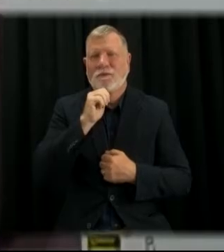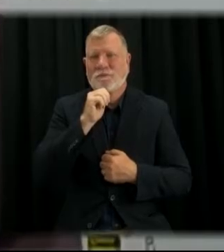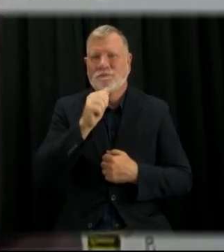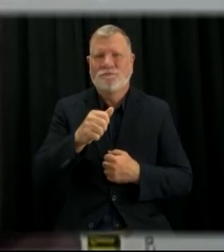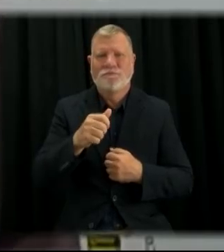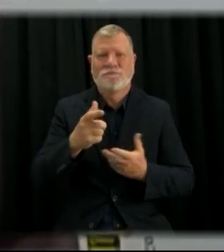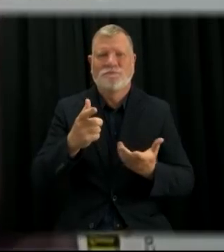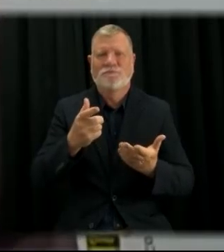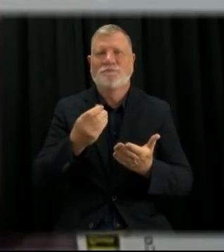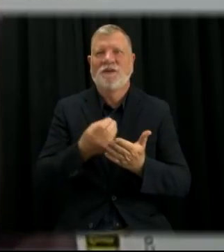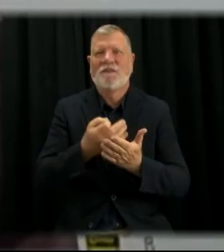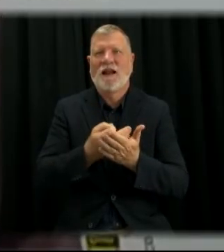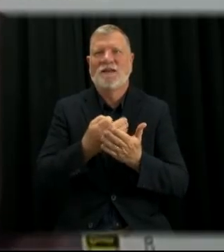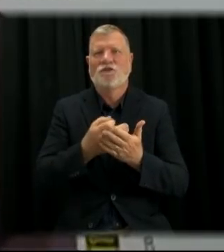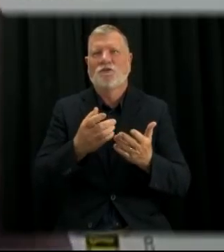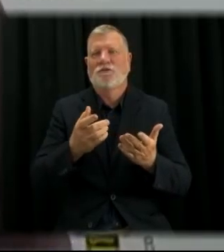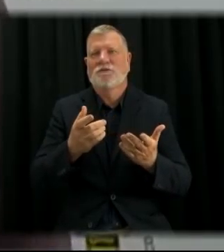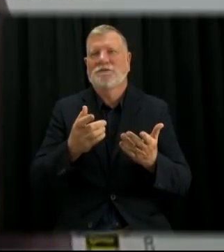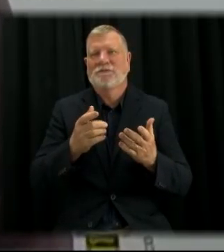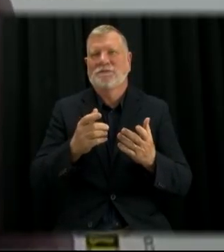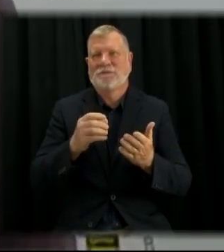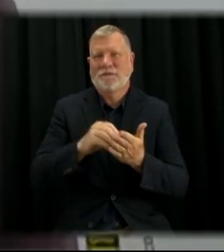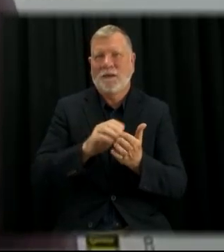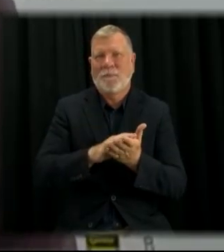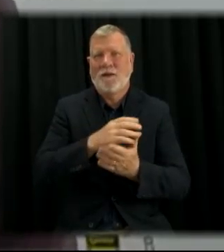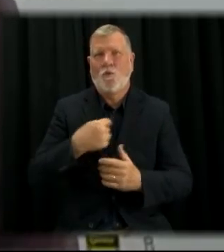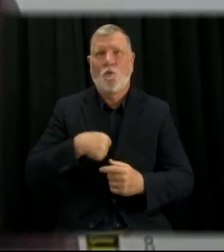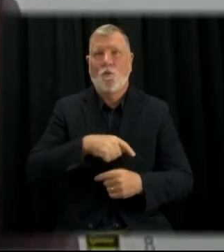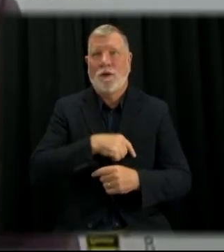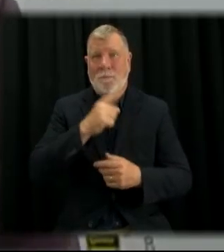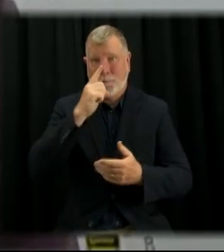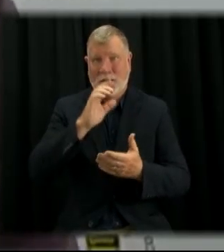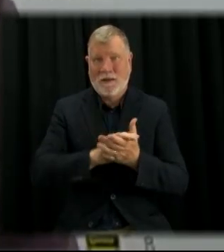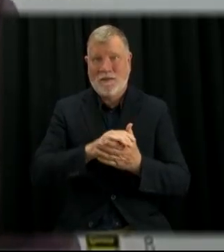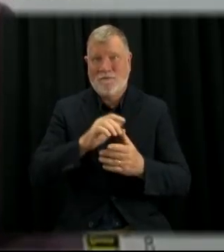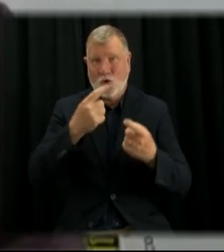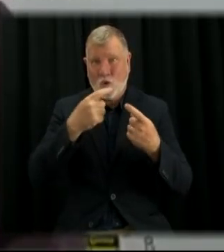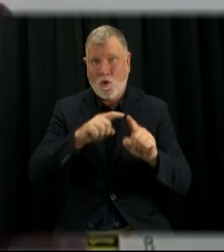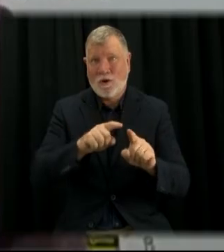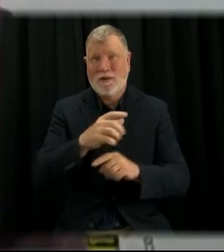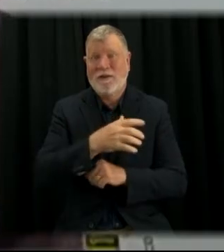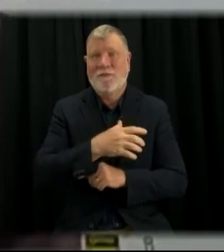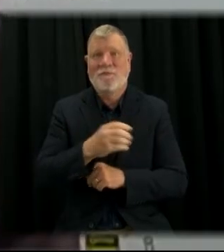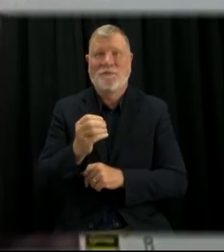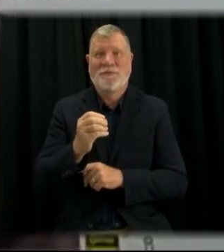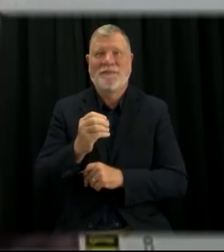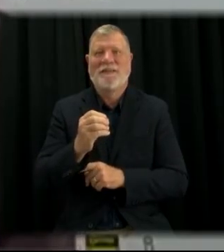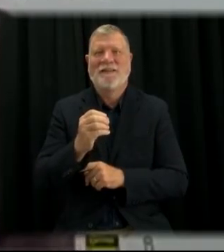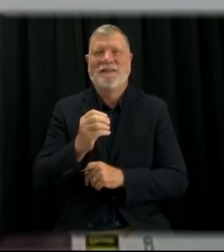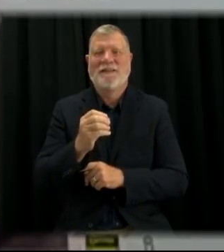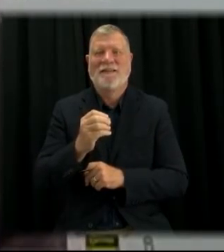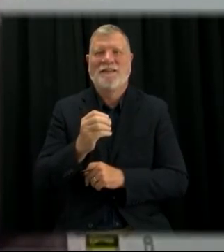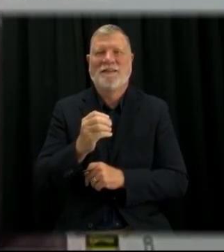y no están enfocados en la emisión de estados financieros. Y si creemos que los resultados